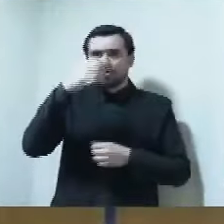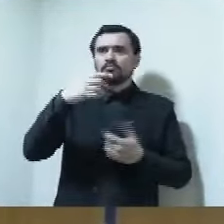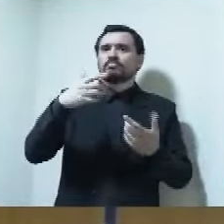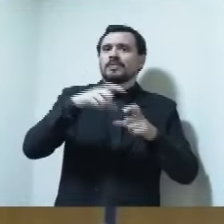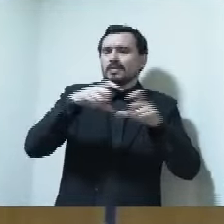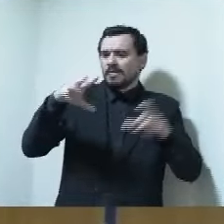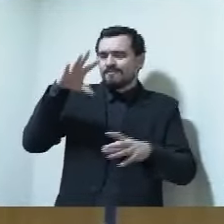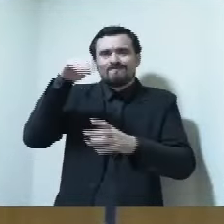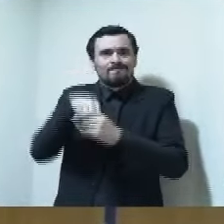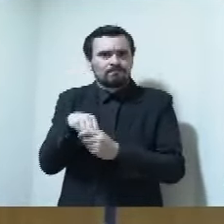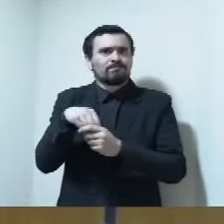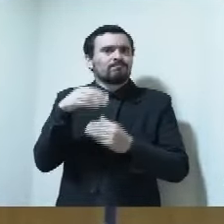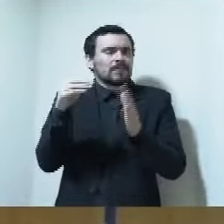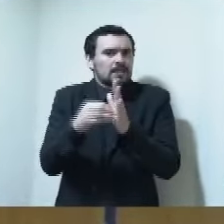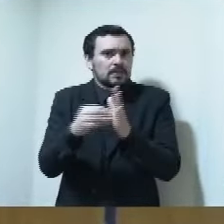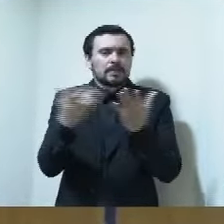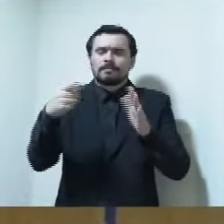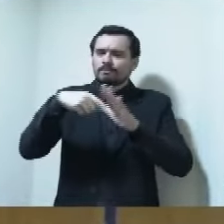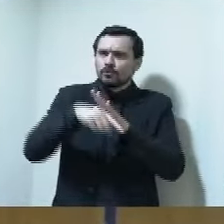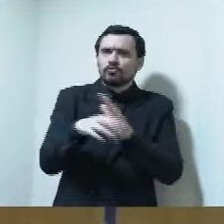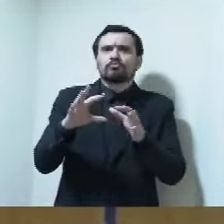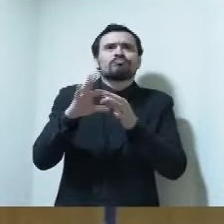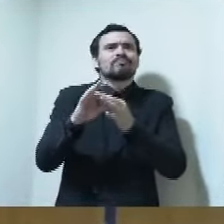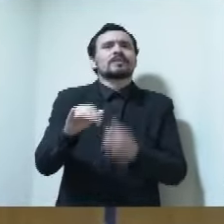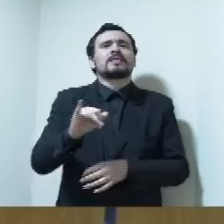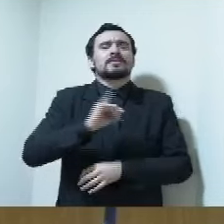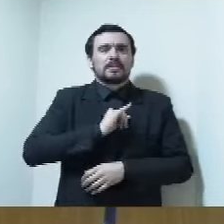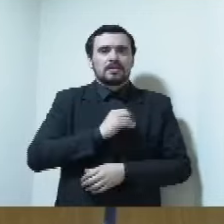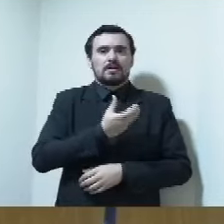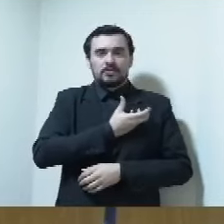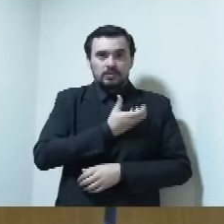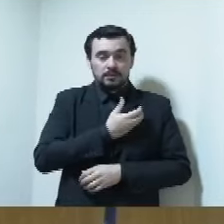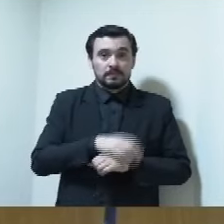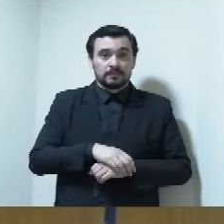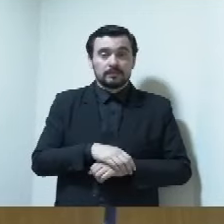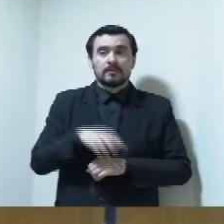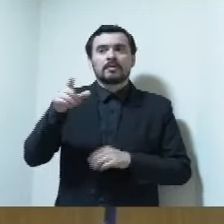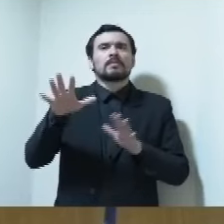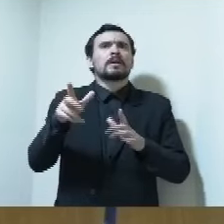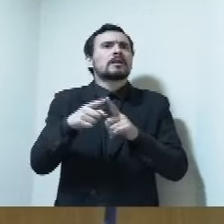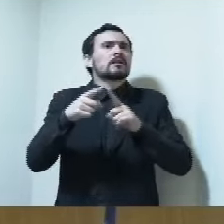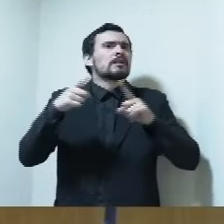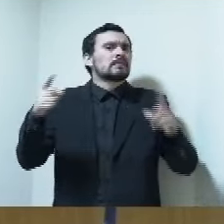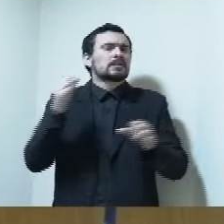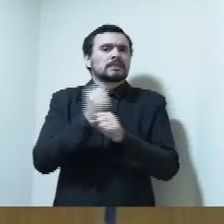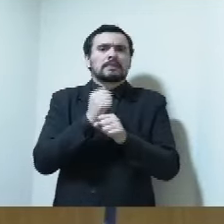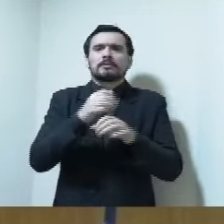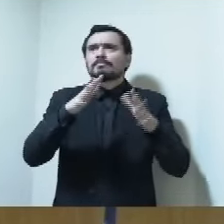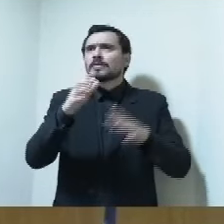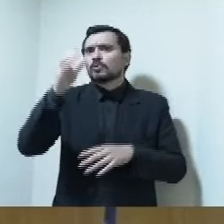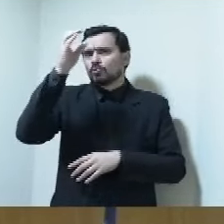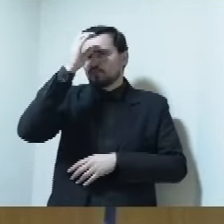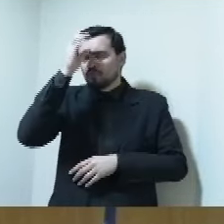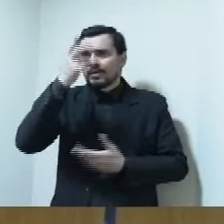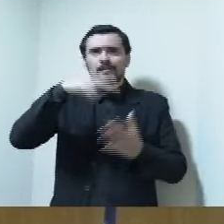en sus obras, logrando una profunda conexión con la identidad nacional, con una trayectoria que abarca la escultura,